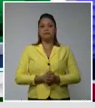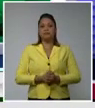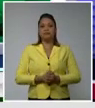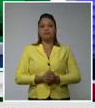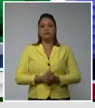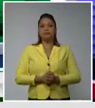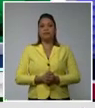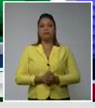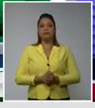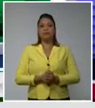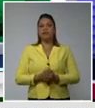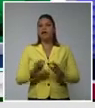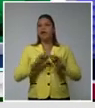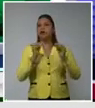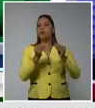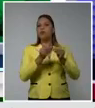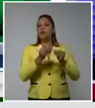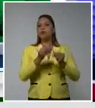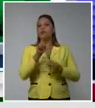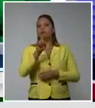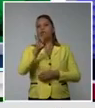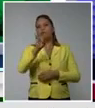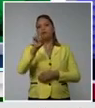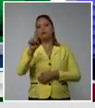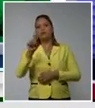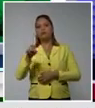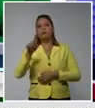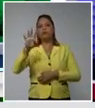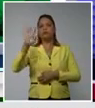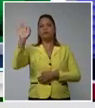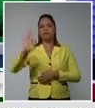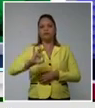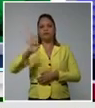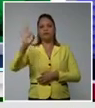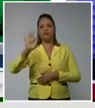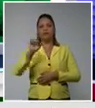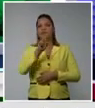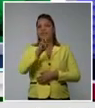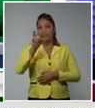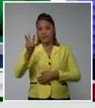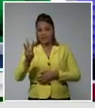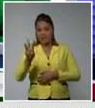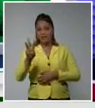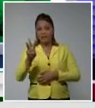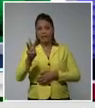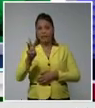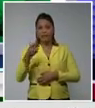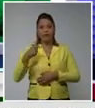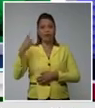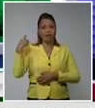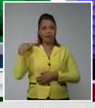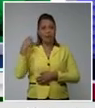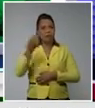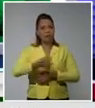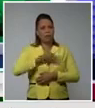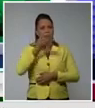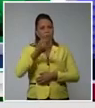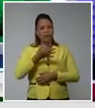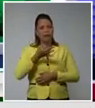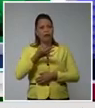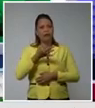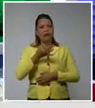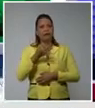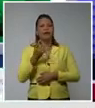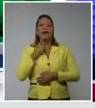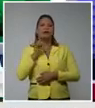En el acumulado es el 91,4%. 13 de los diagnosticados ayer, como ya habíamos dicho, con fuente